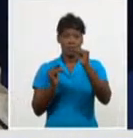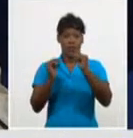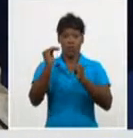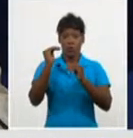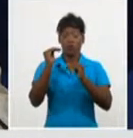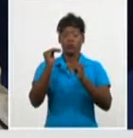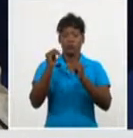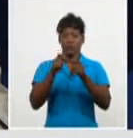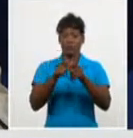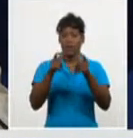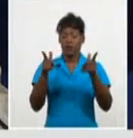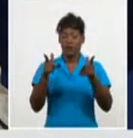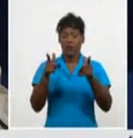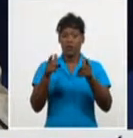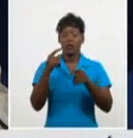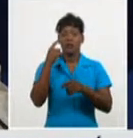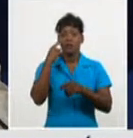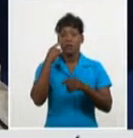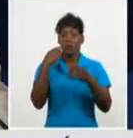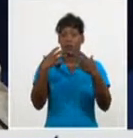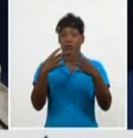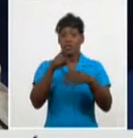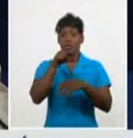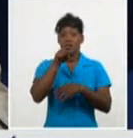que es más alarmante,